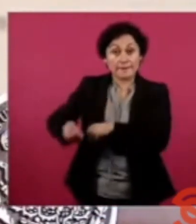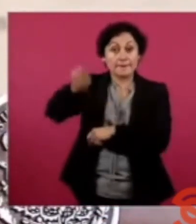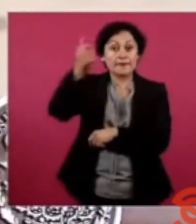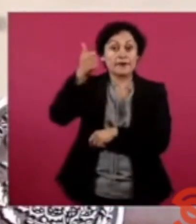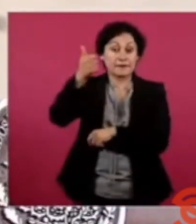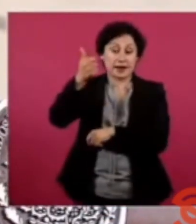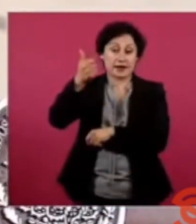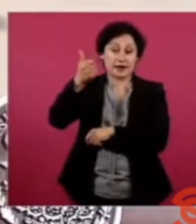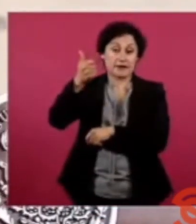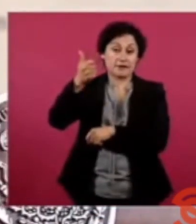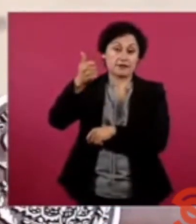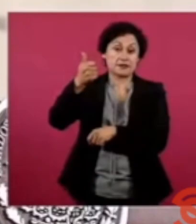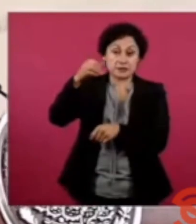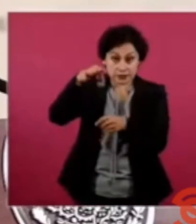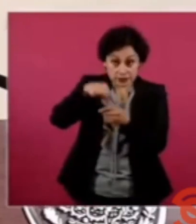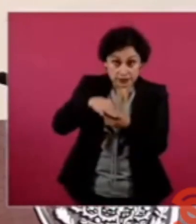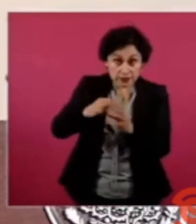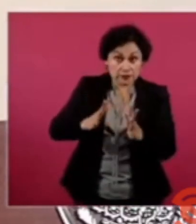el 40,